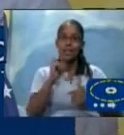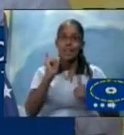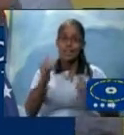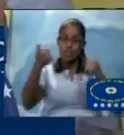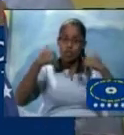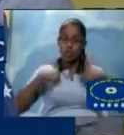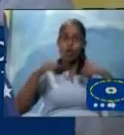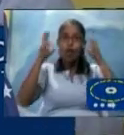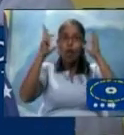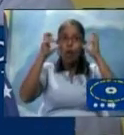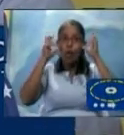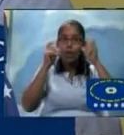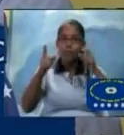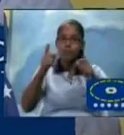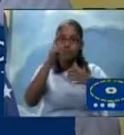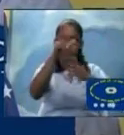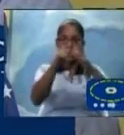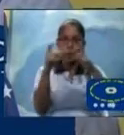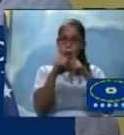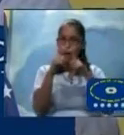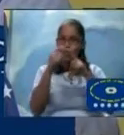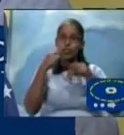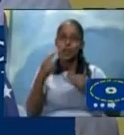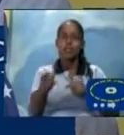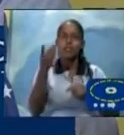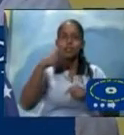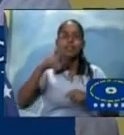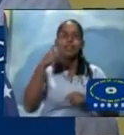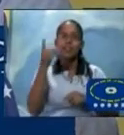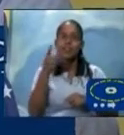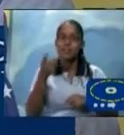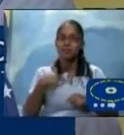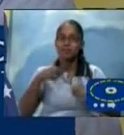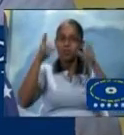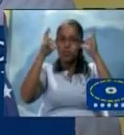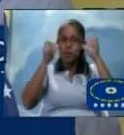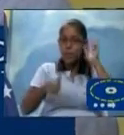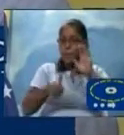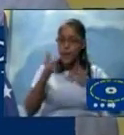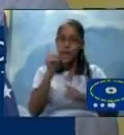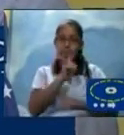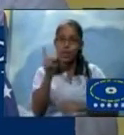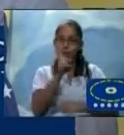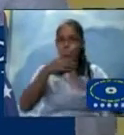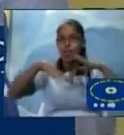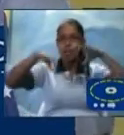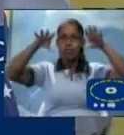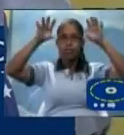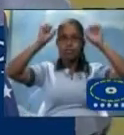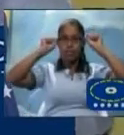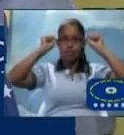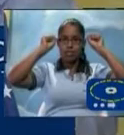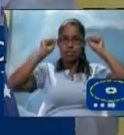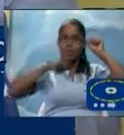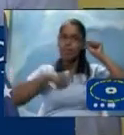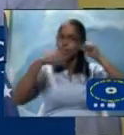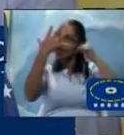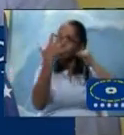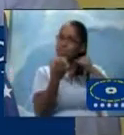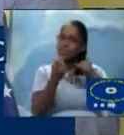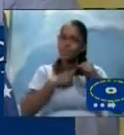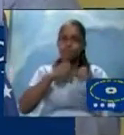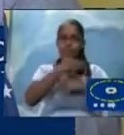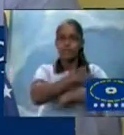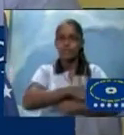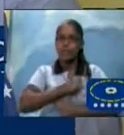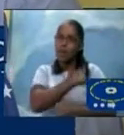oí, note esta palabra lo que dice Daniel, yo oí, mas no entendí. Qué triste y qué